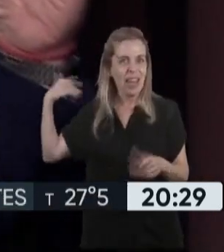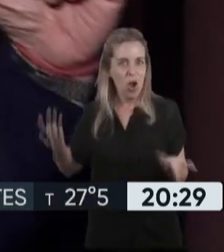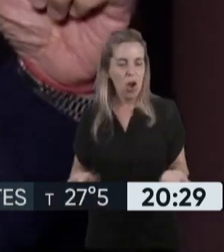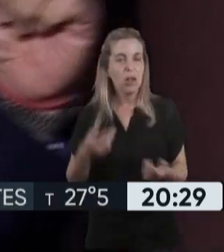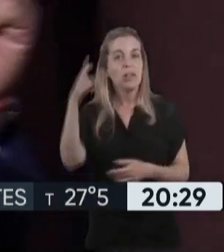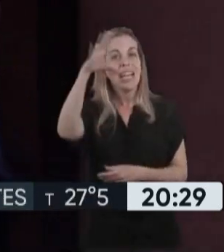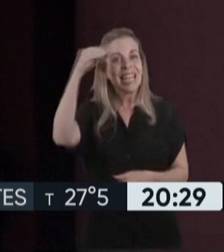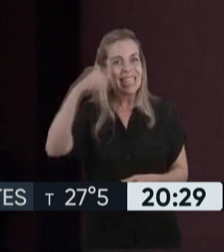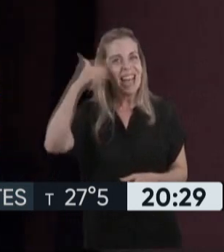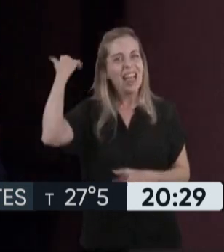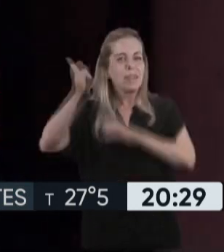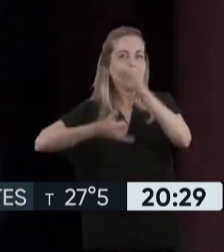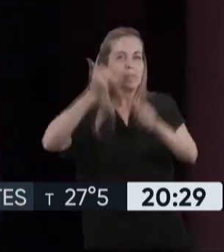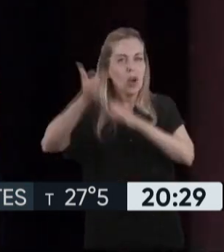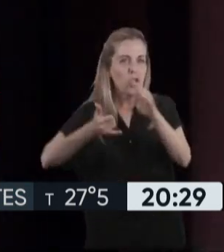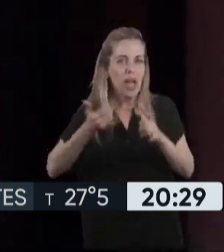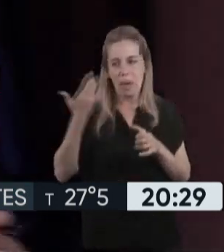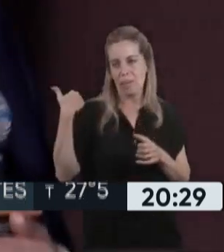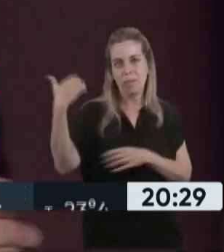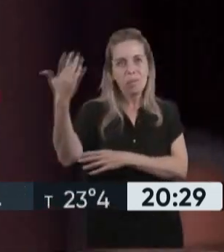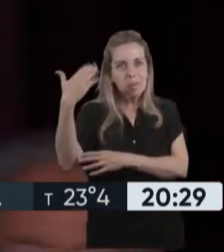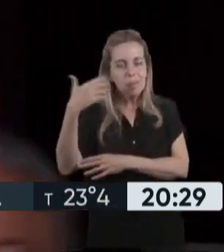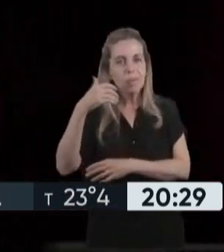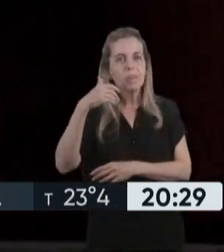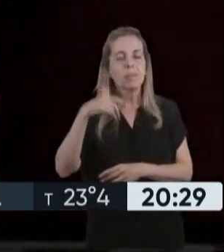Cristina contaba recién